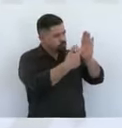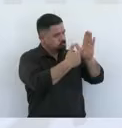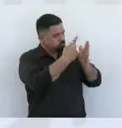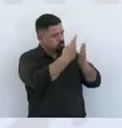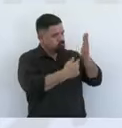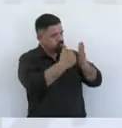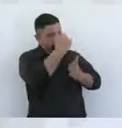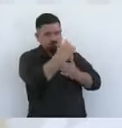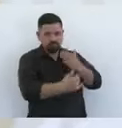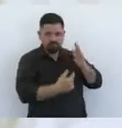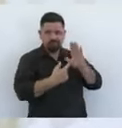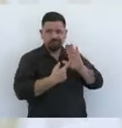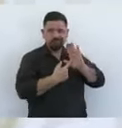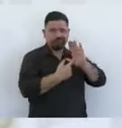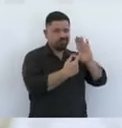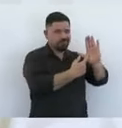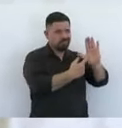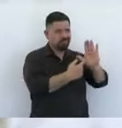de Chihuahua,